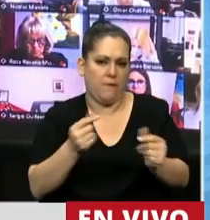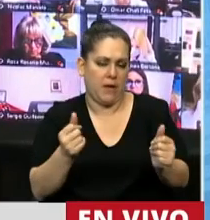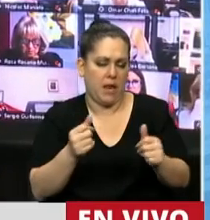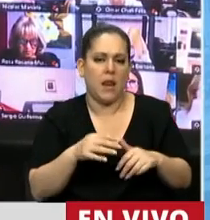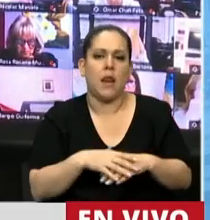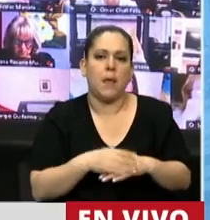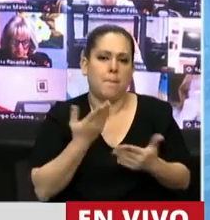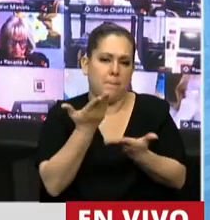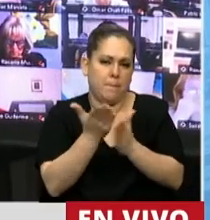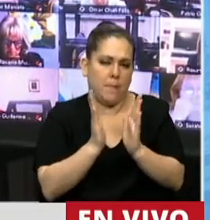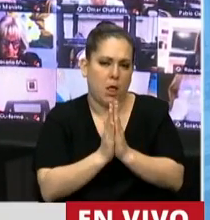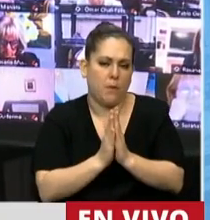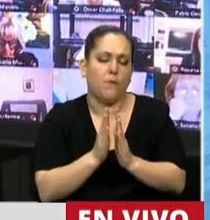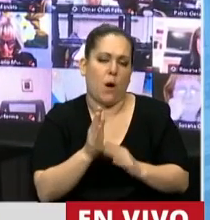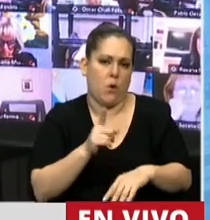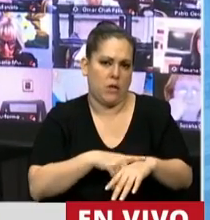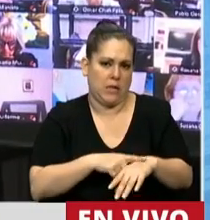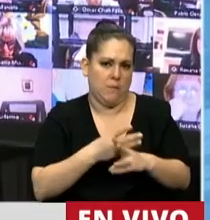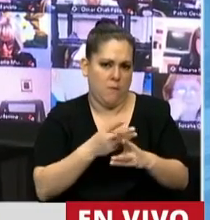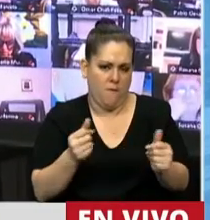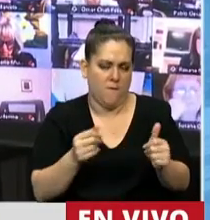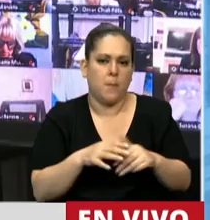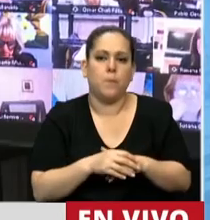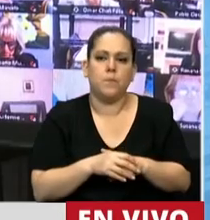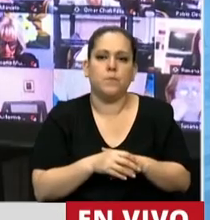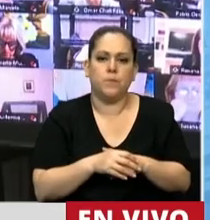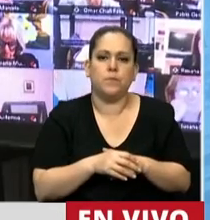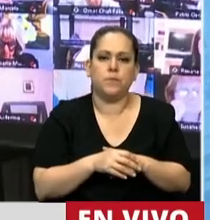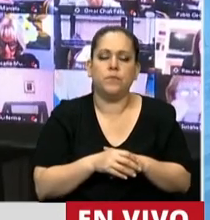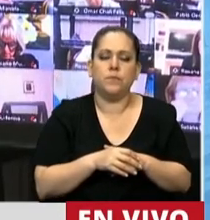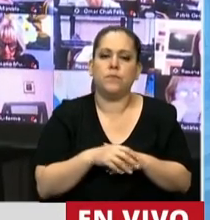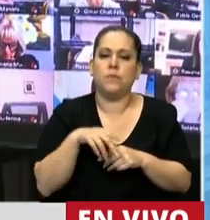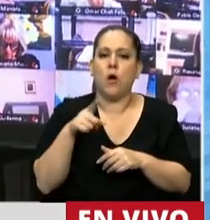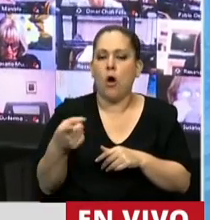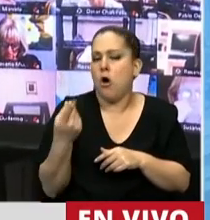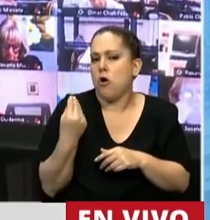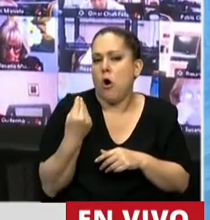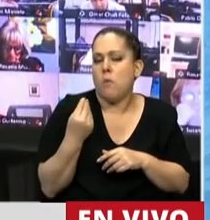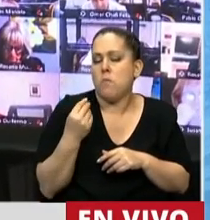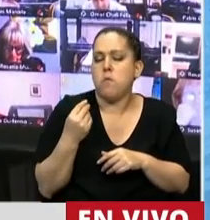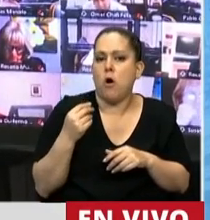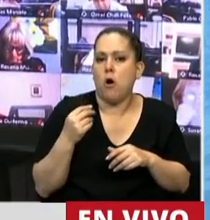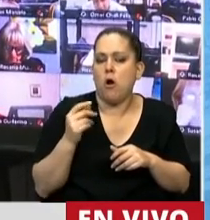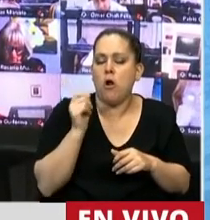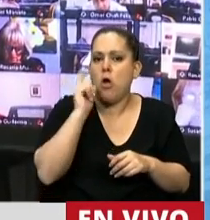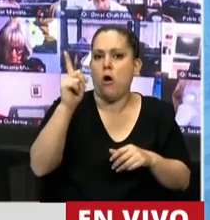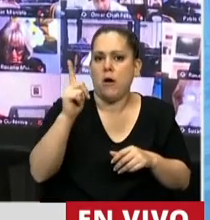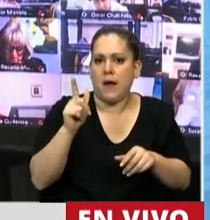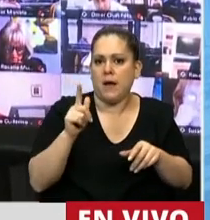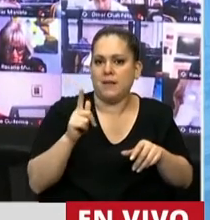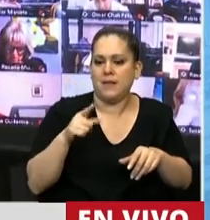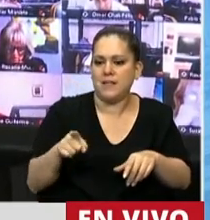le voy a pedir si puede redondeando la reivindicación simbólica que expresábamos